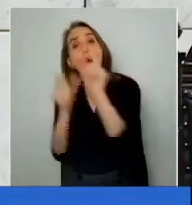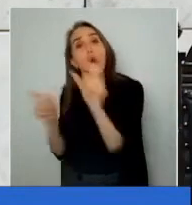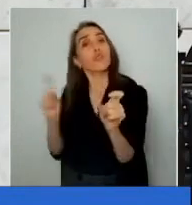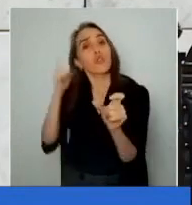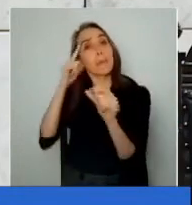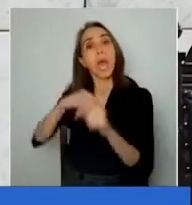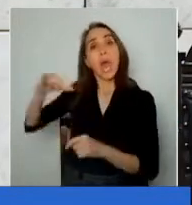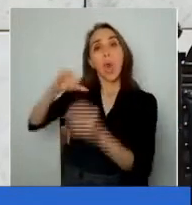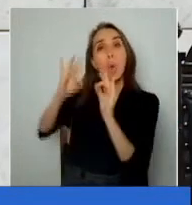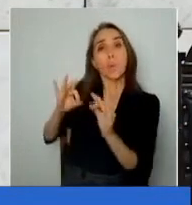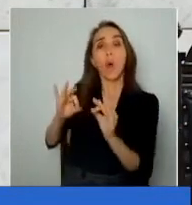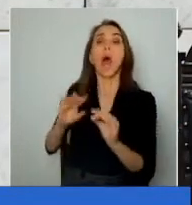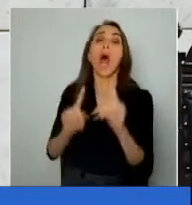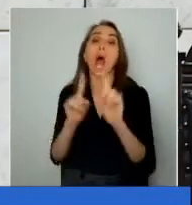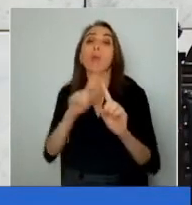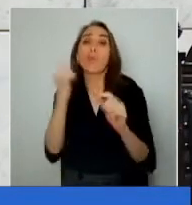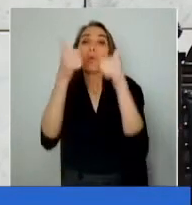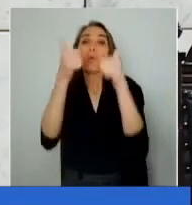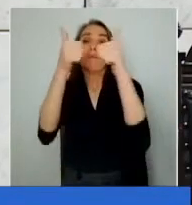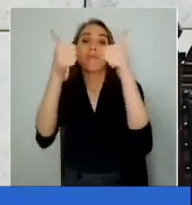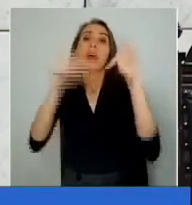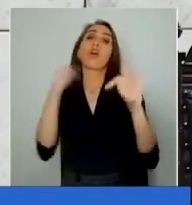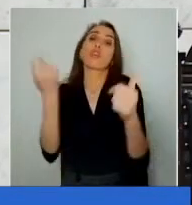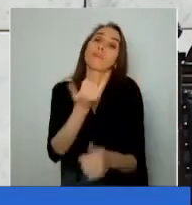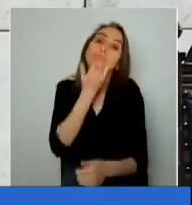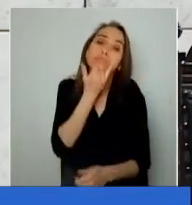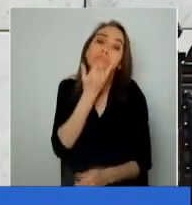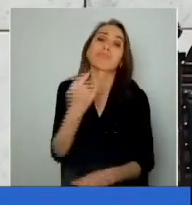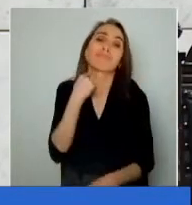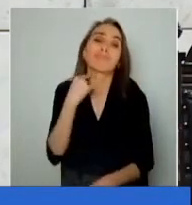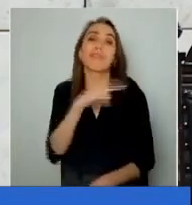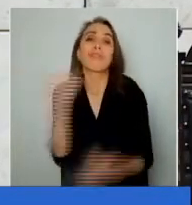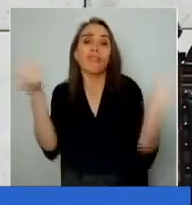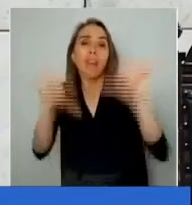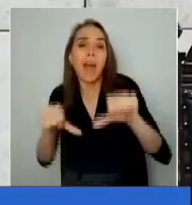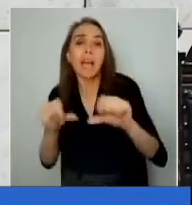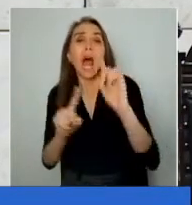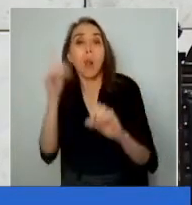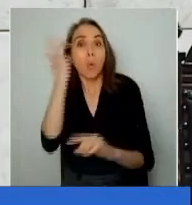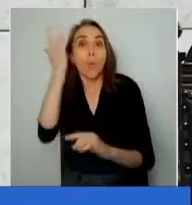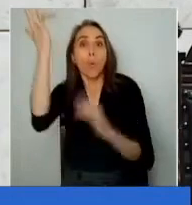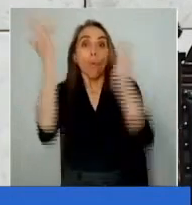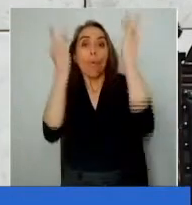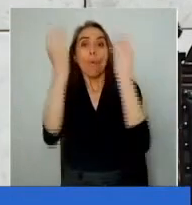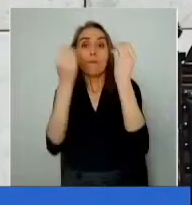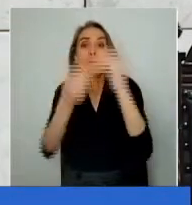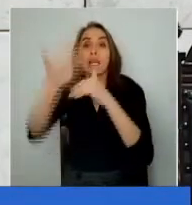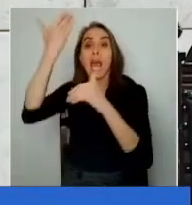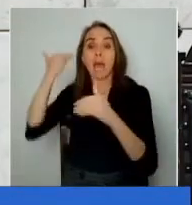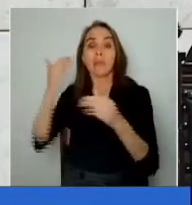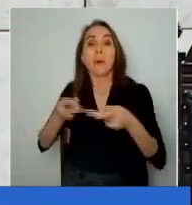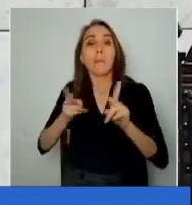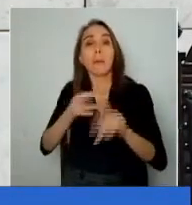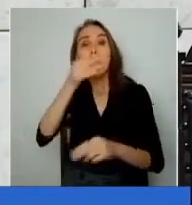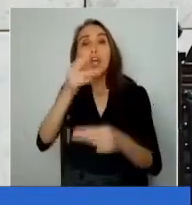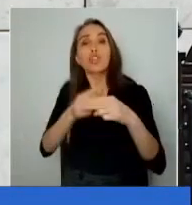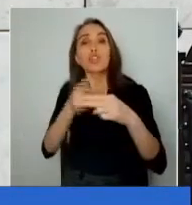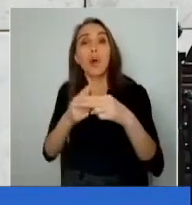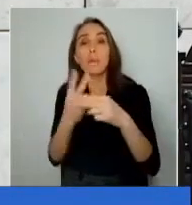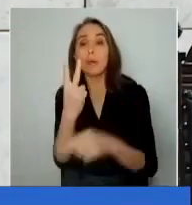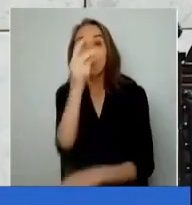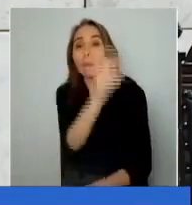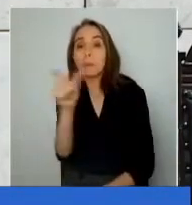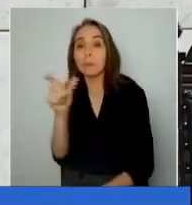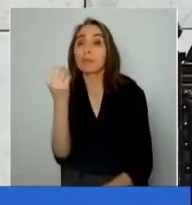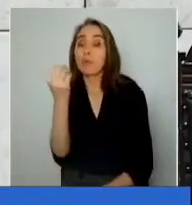Con fracasos con errores y también con genialidades Permítame recordar dos grandes personas de nuestra historia